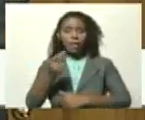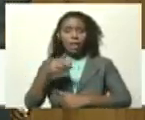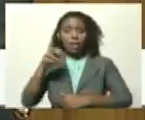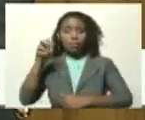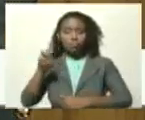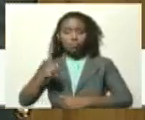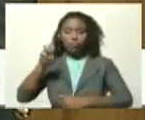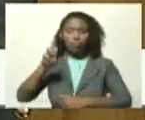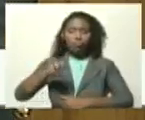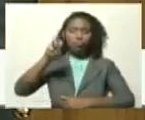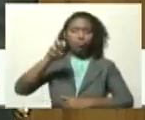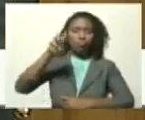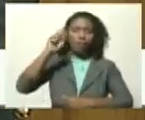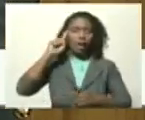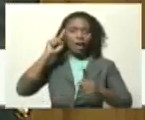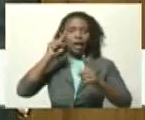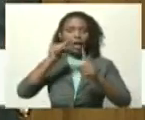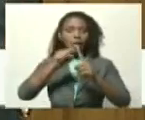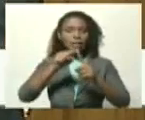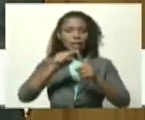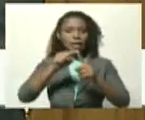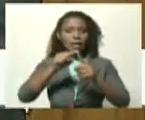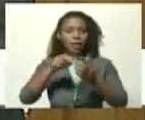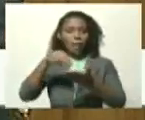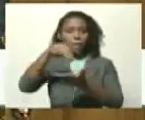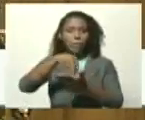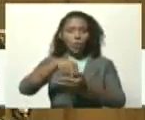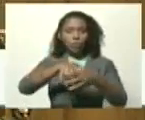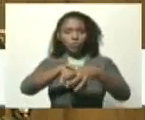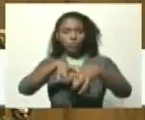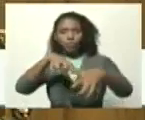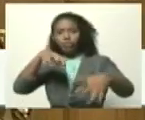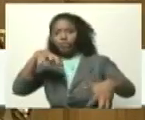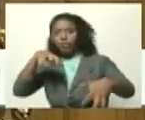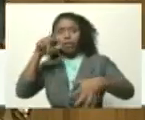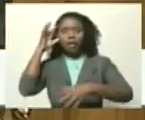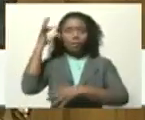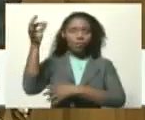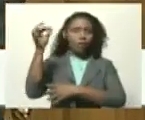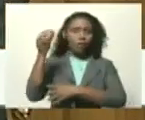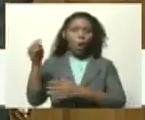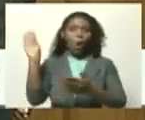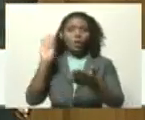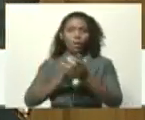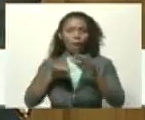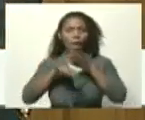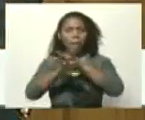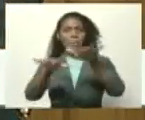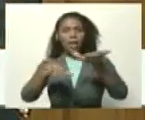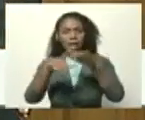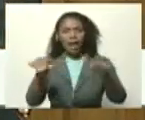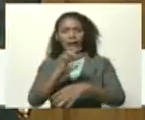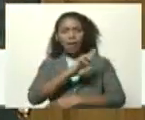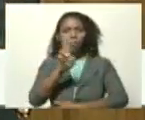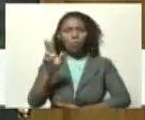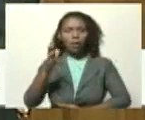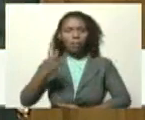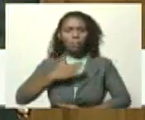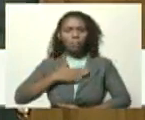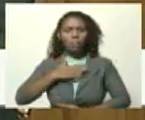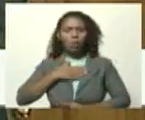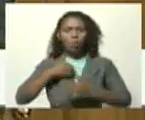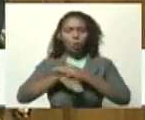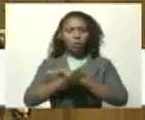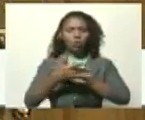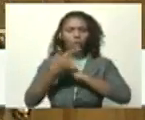escalera hacia la cumbre del Congreso y cuando volvió hacia la playa con la República en el pecho,